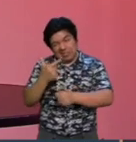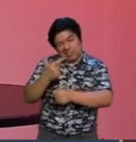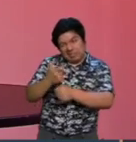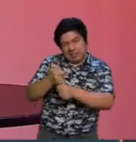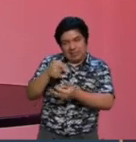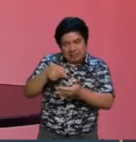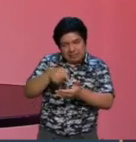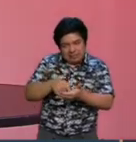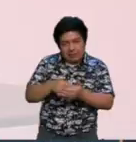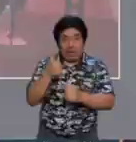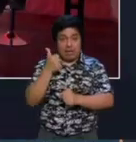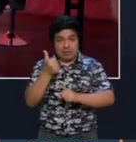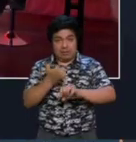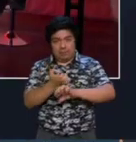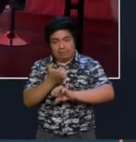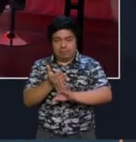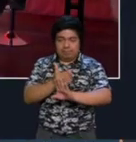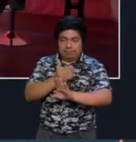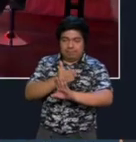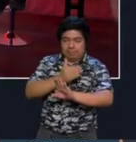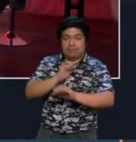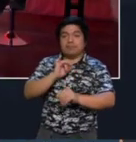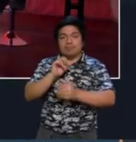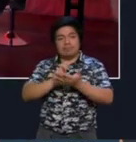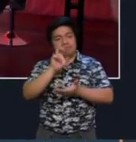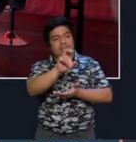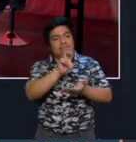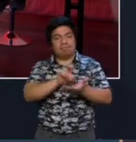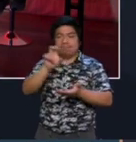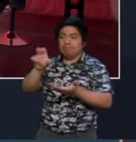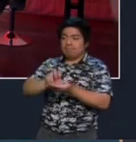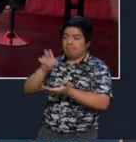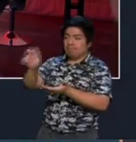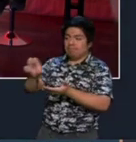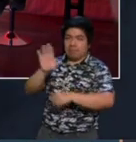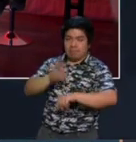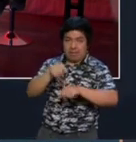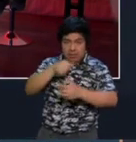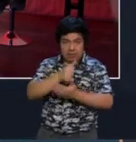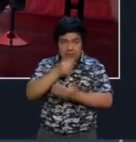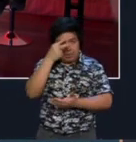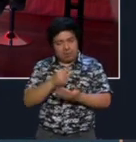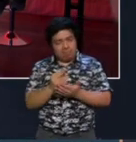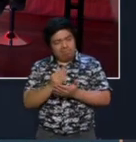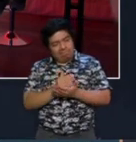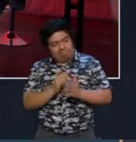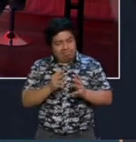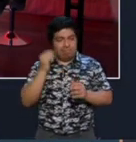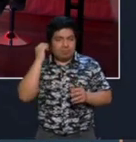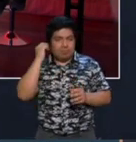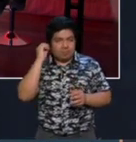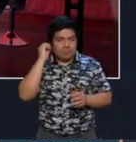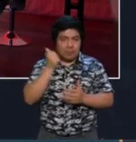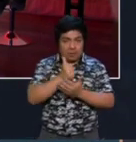Hay 6 estados antes que atraen mucho más inversión de lo que hoy está captando la ciudad. Hoy, por ejemplo, la Ciudad de